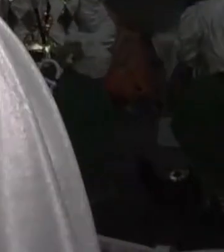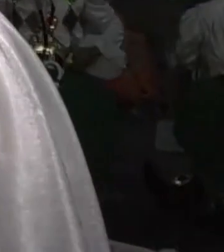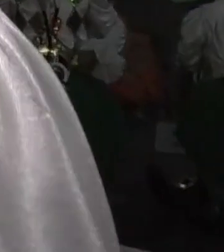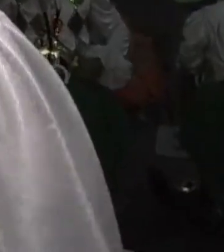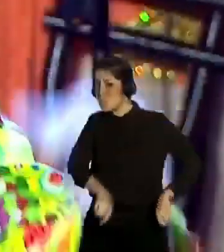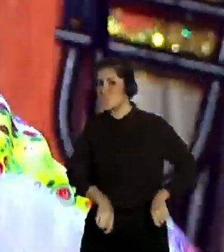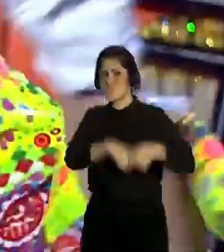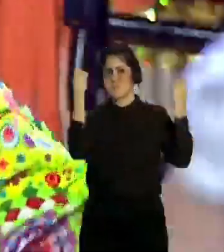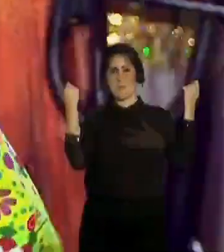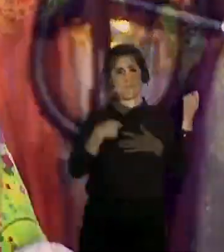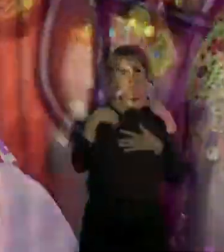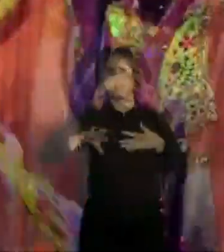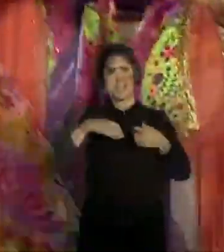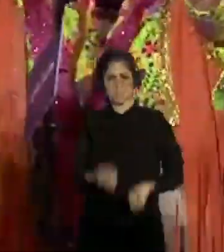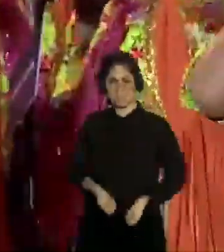juegas toda una